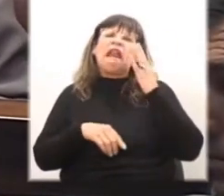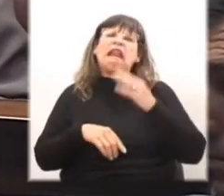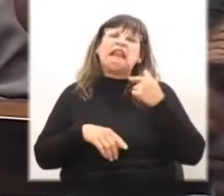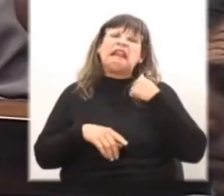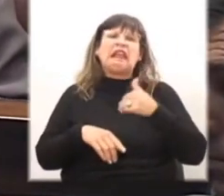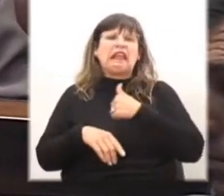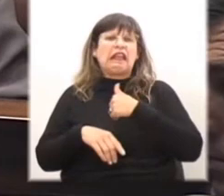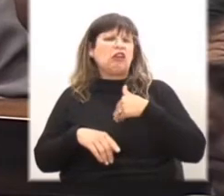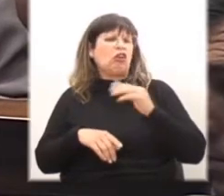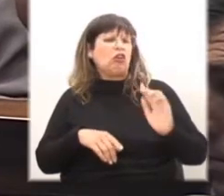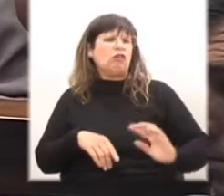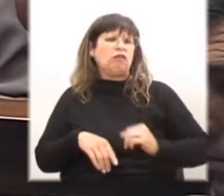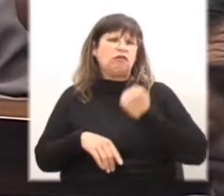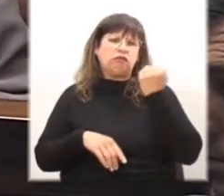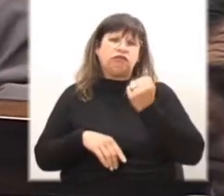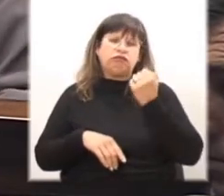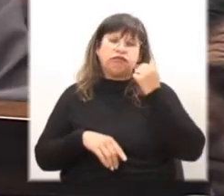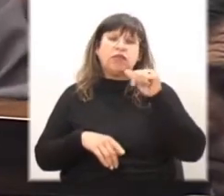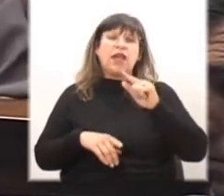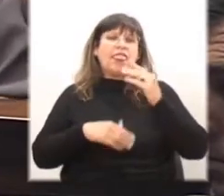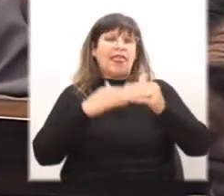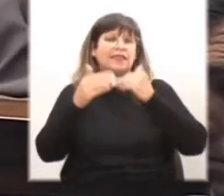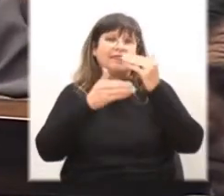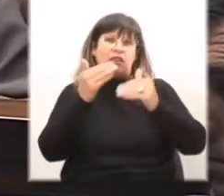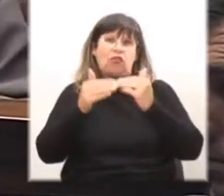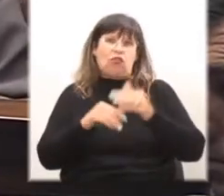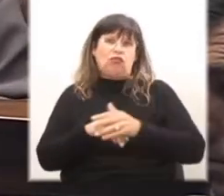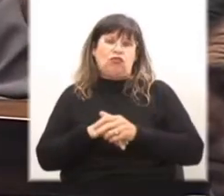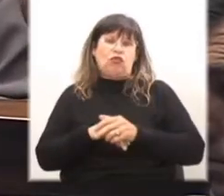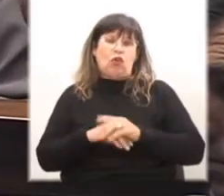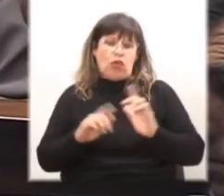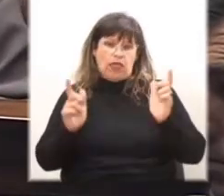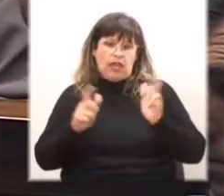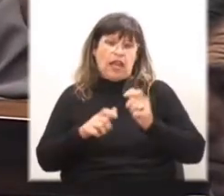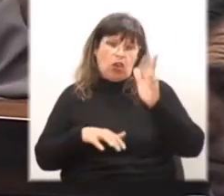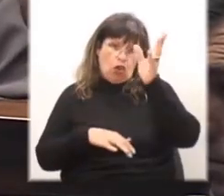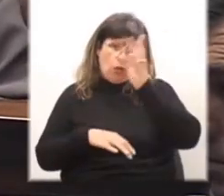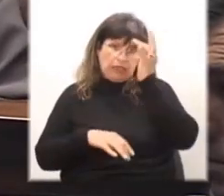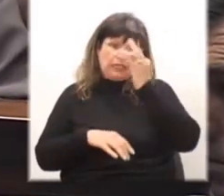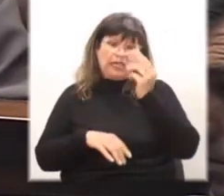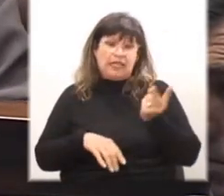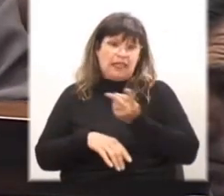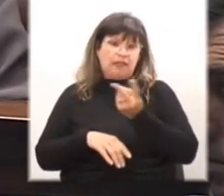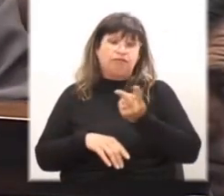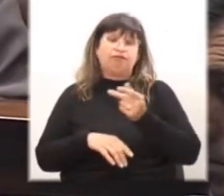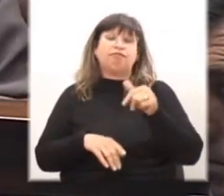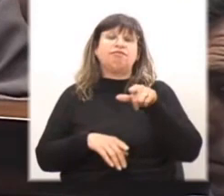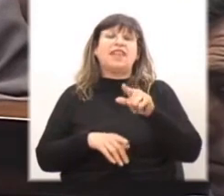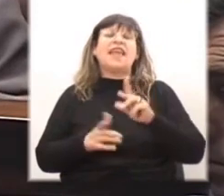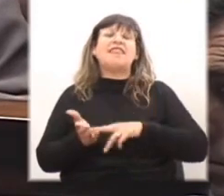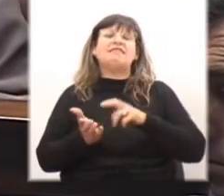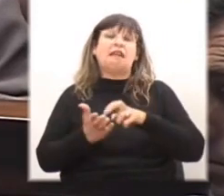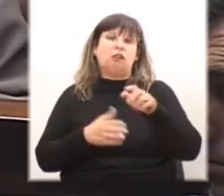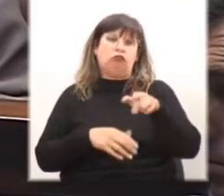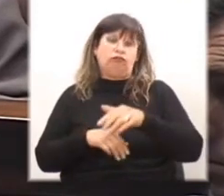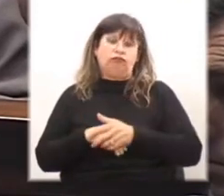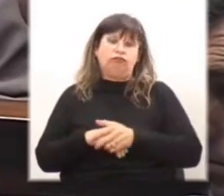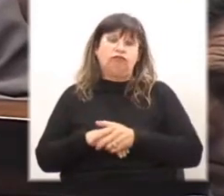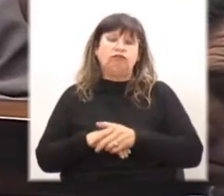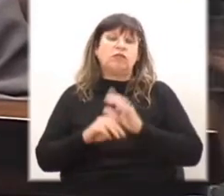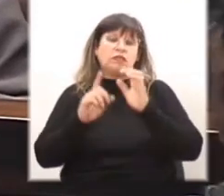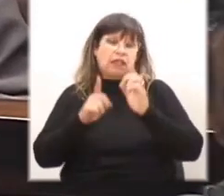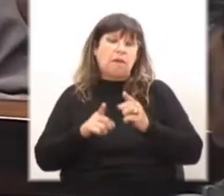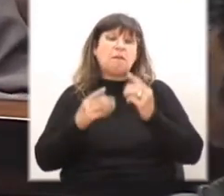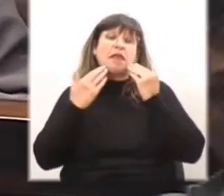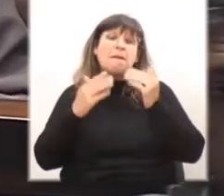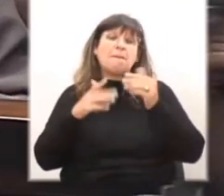rol central de desarrollo de la Comisión Técnica Mixta de Salto Grande? También preguntamos